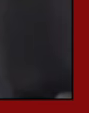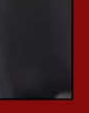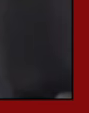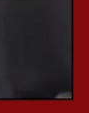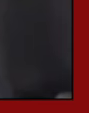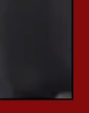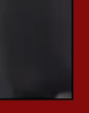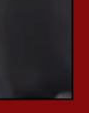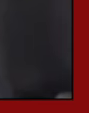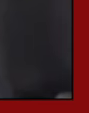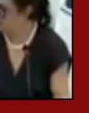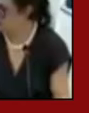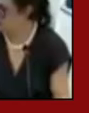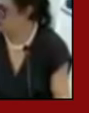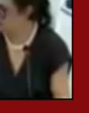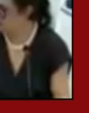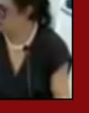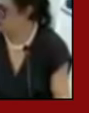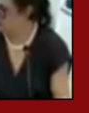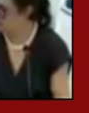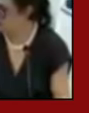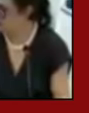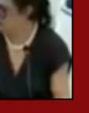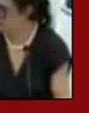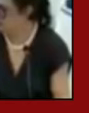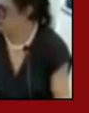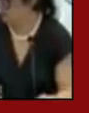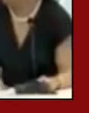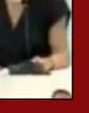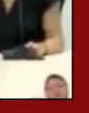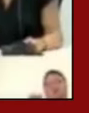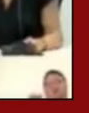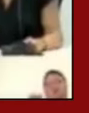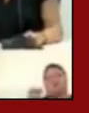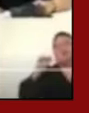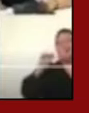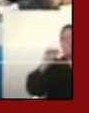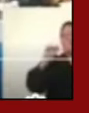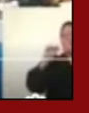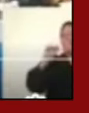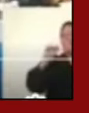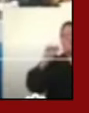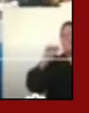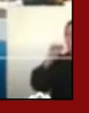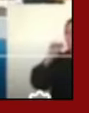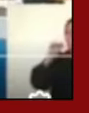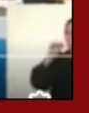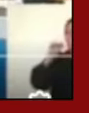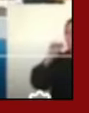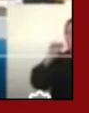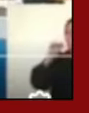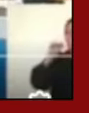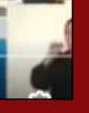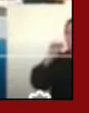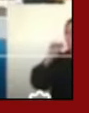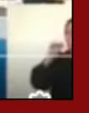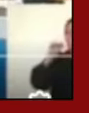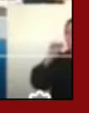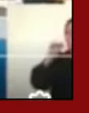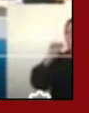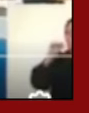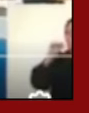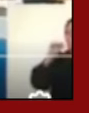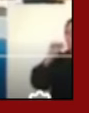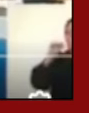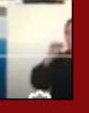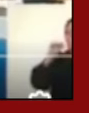Xochitl se le fue todo el dinerito y miren nada más para que lo vean, para terminar de sumarle y para que vean que no es un invento,